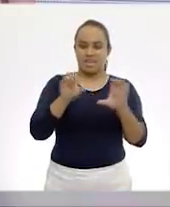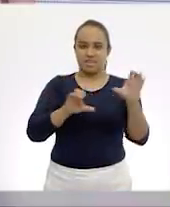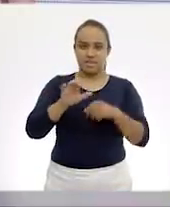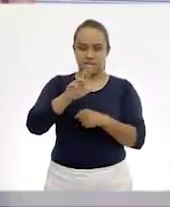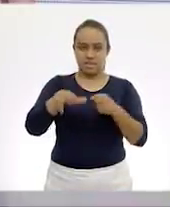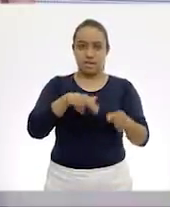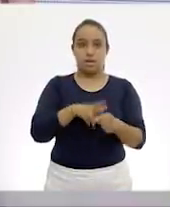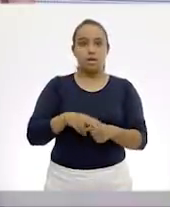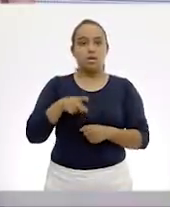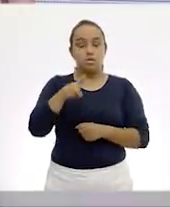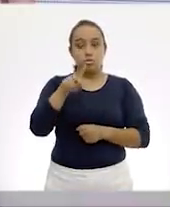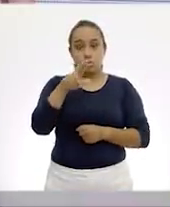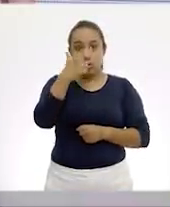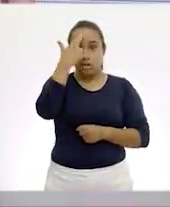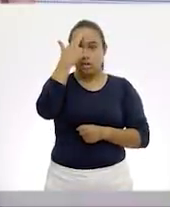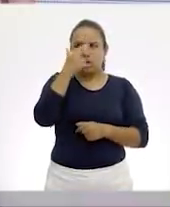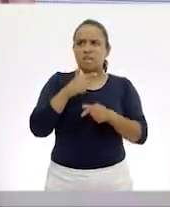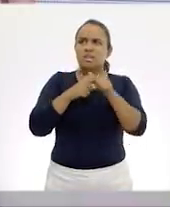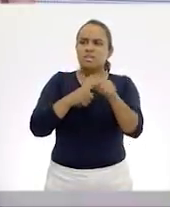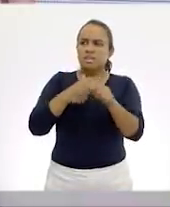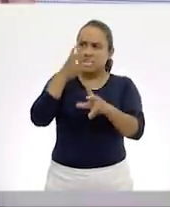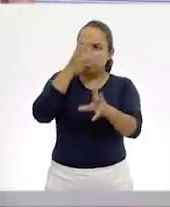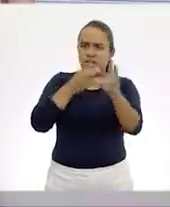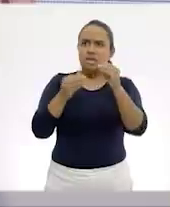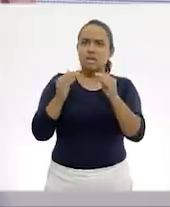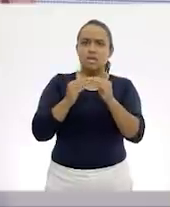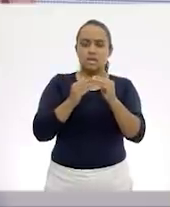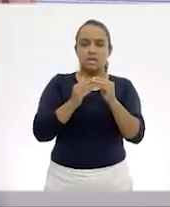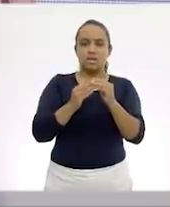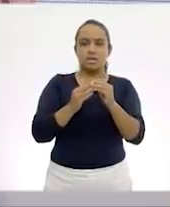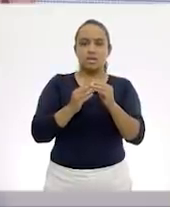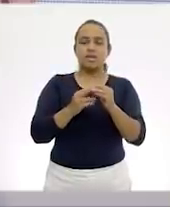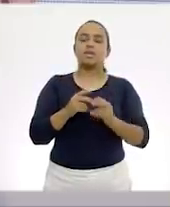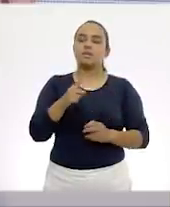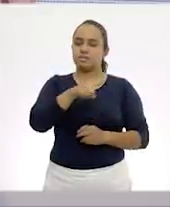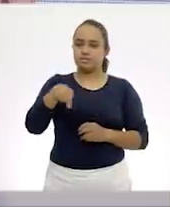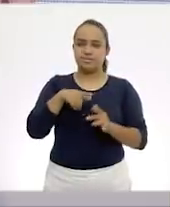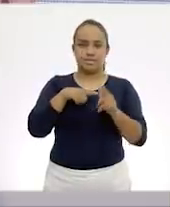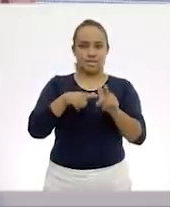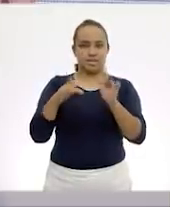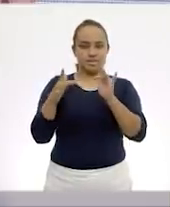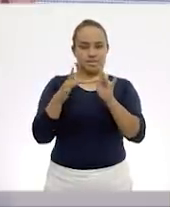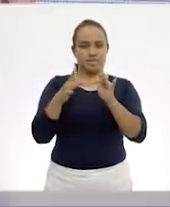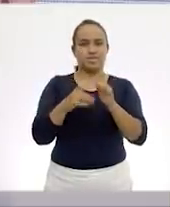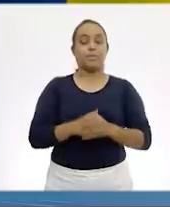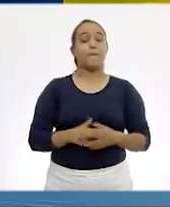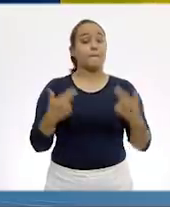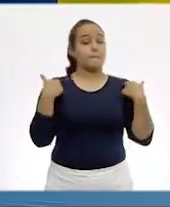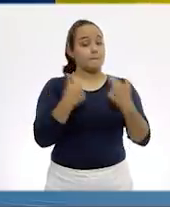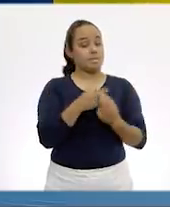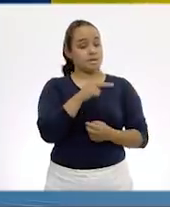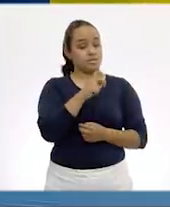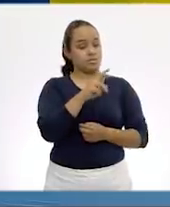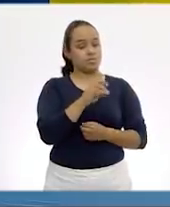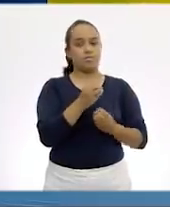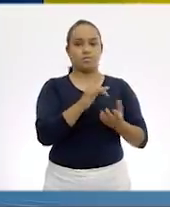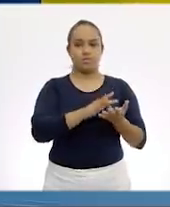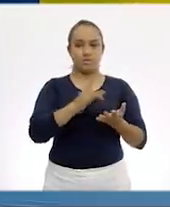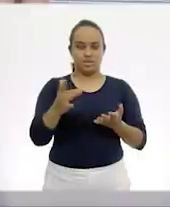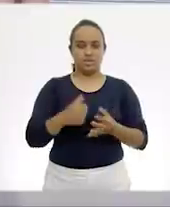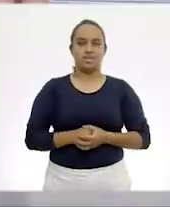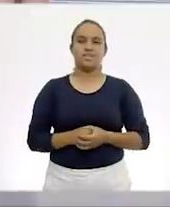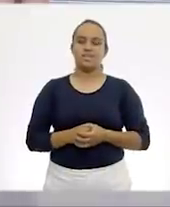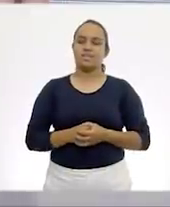Naturales y recuerda que para seguir aprendiendo en casa, seguimos en contacto. Maestro Pedro, muchísimas gracias. Muchas gracias a ti,